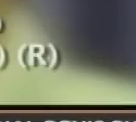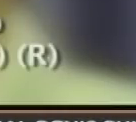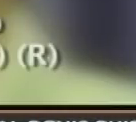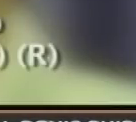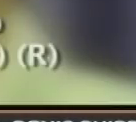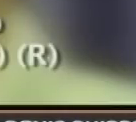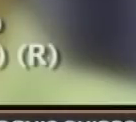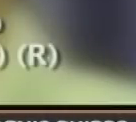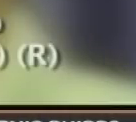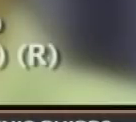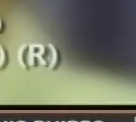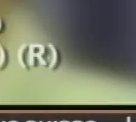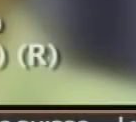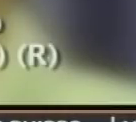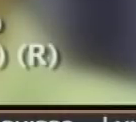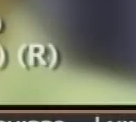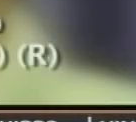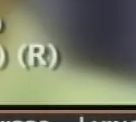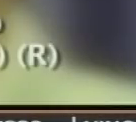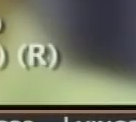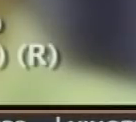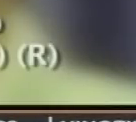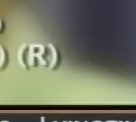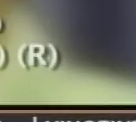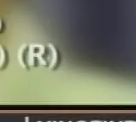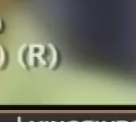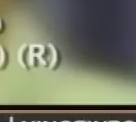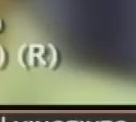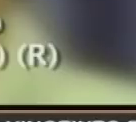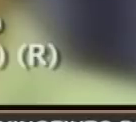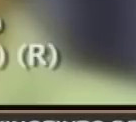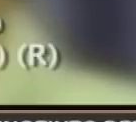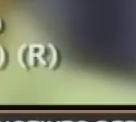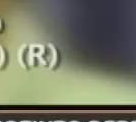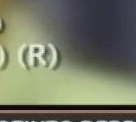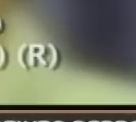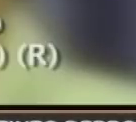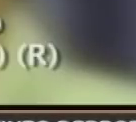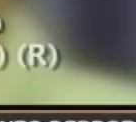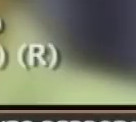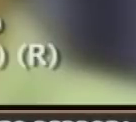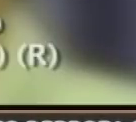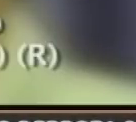no sé con quién estás trabajando tú, con qué grupo de resistencia, y lo cierto es que hay que unir esfuerzos.